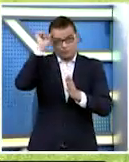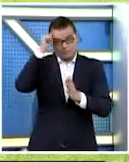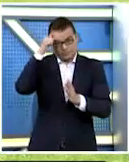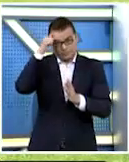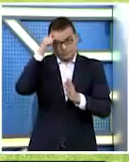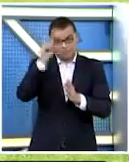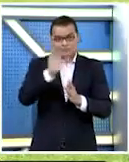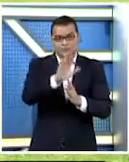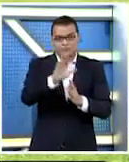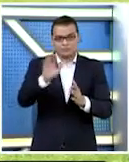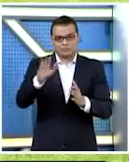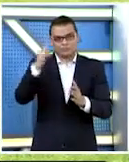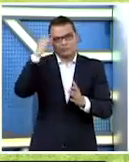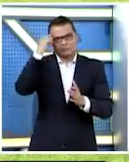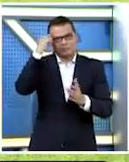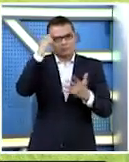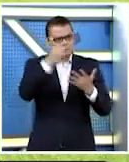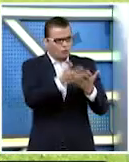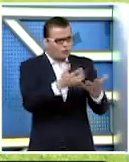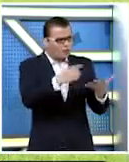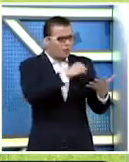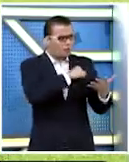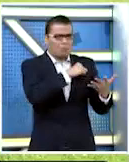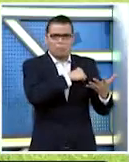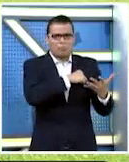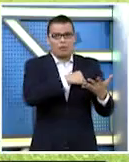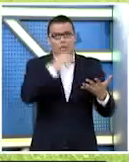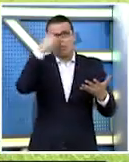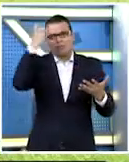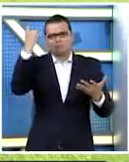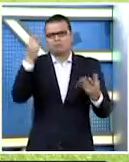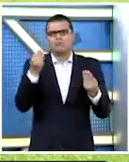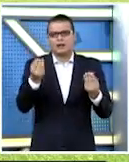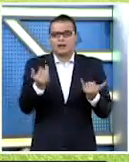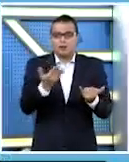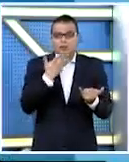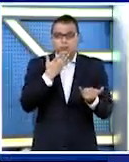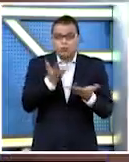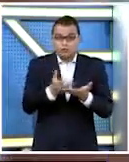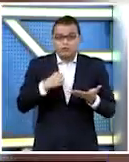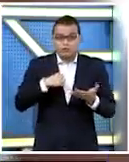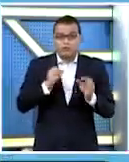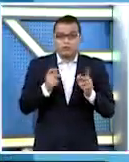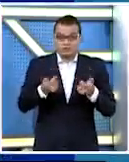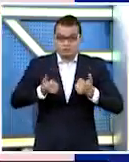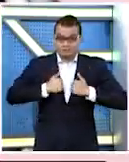no extrañes lo que nunca has tenido disfruta lo que tienes